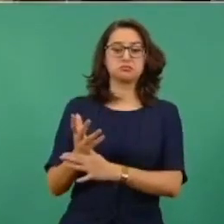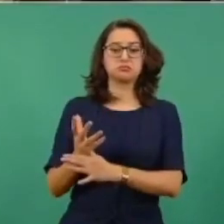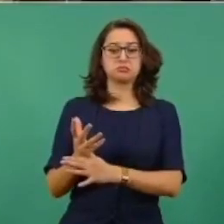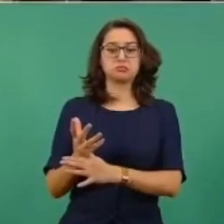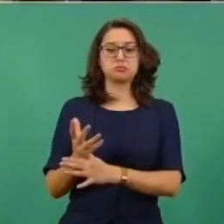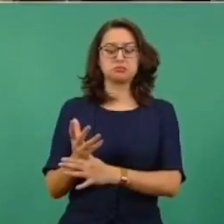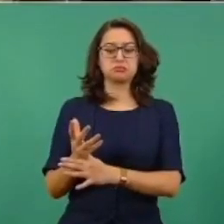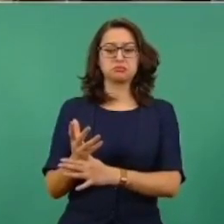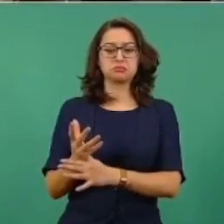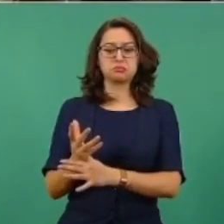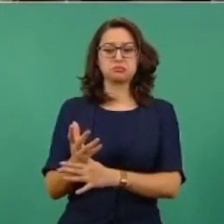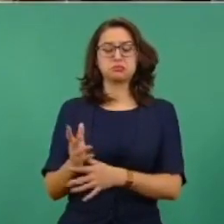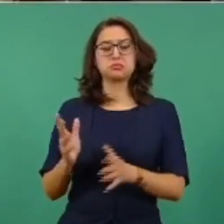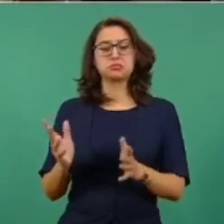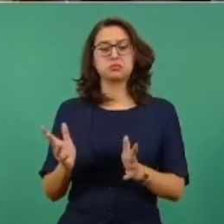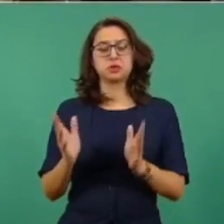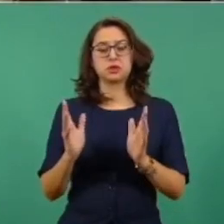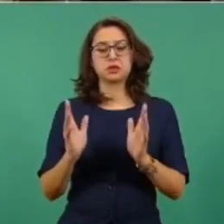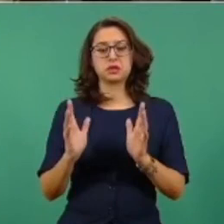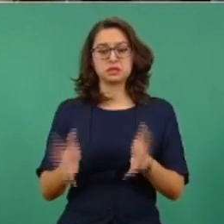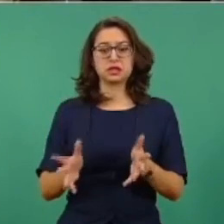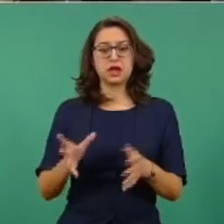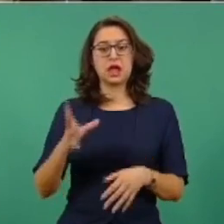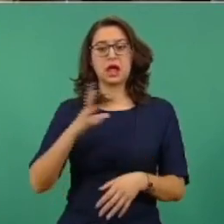de un acuerdo